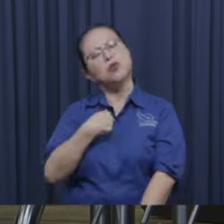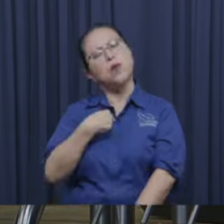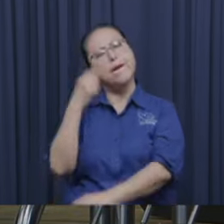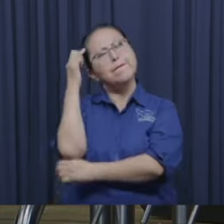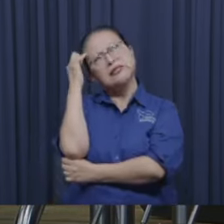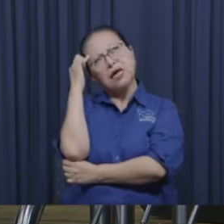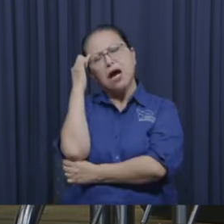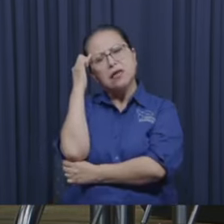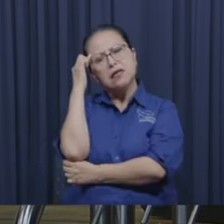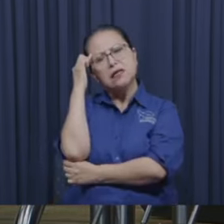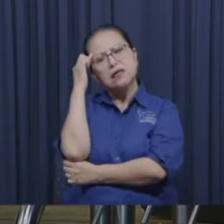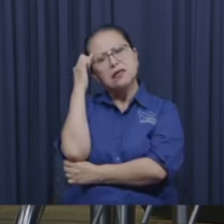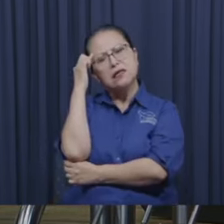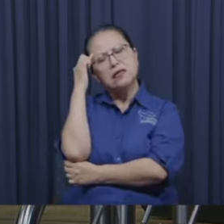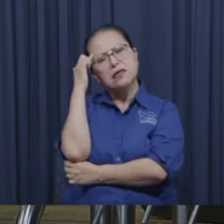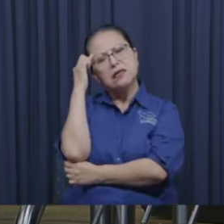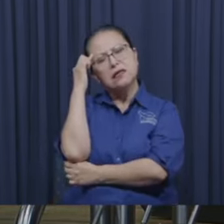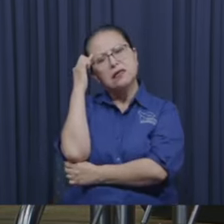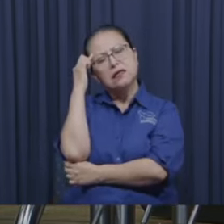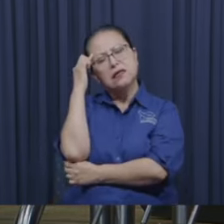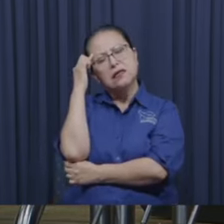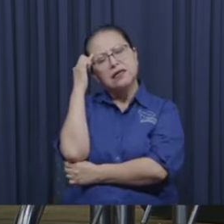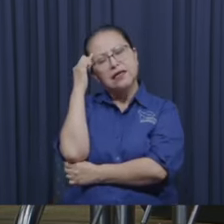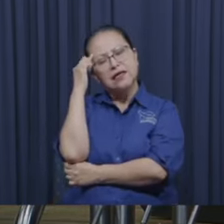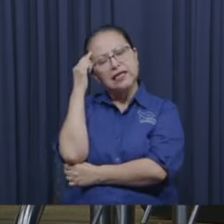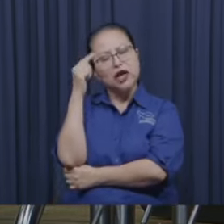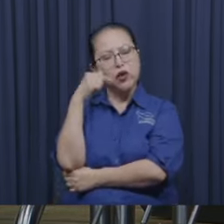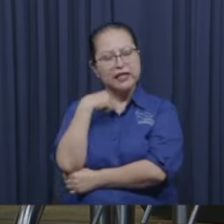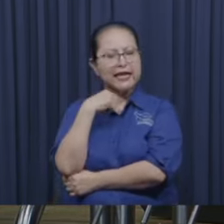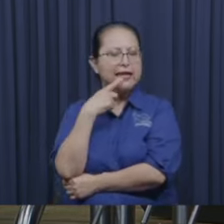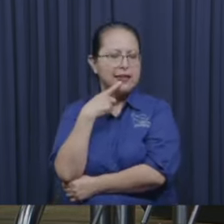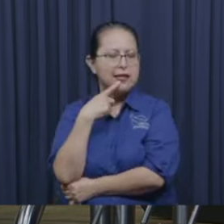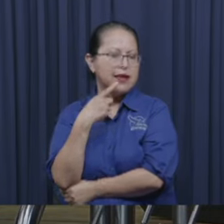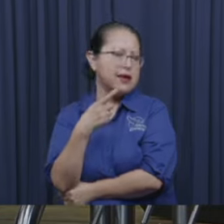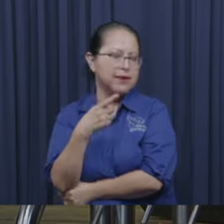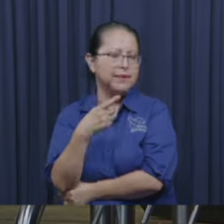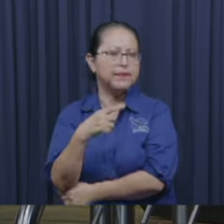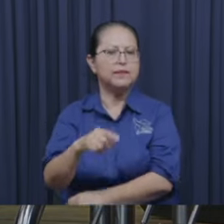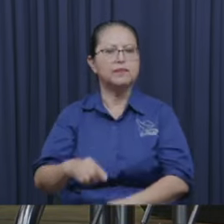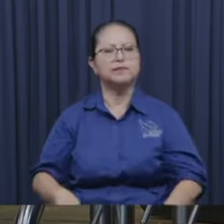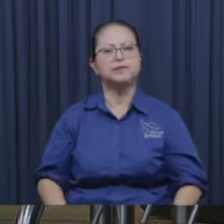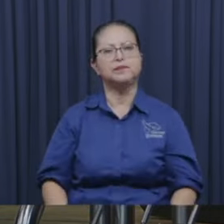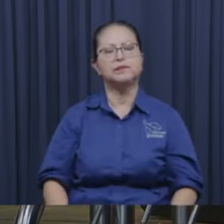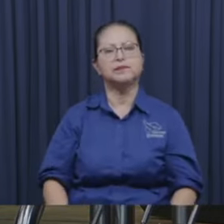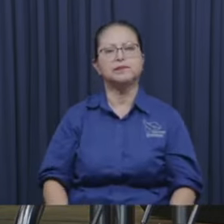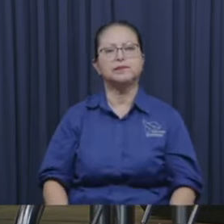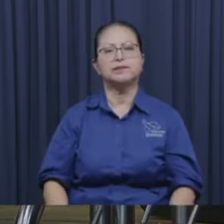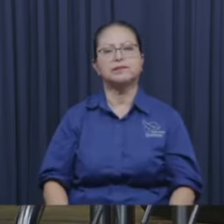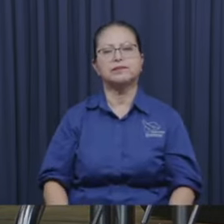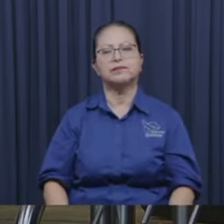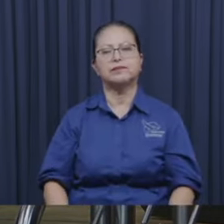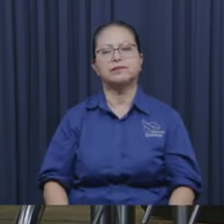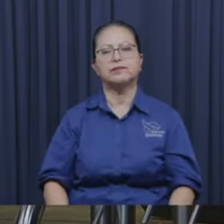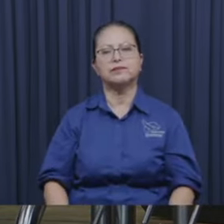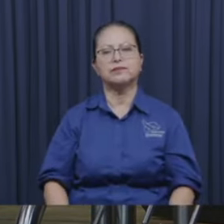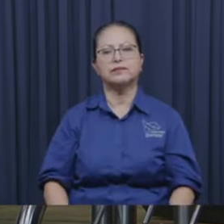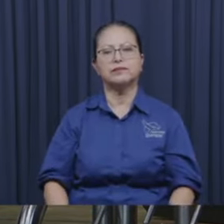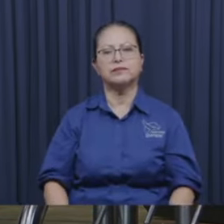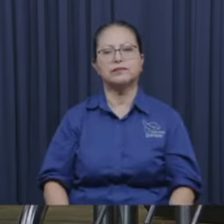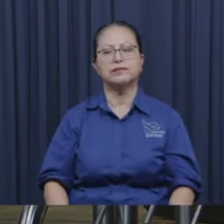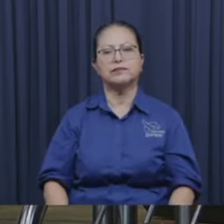a veces aquí me voy a ministrar con ustedes un poquitito eh que